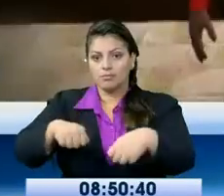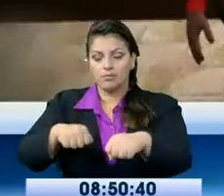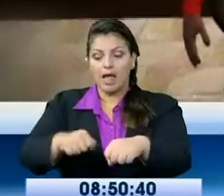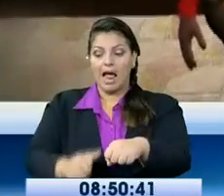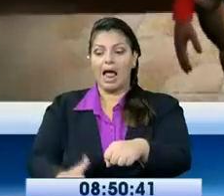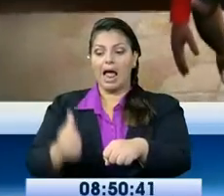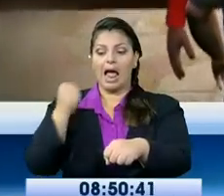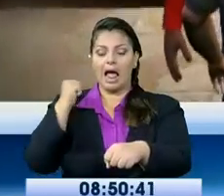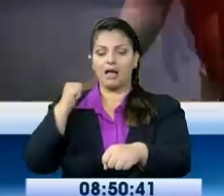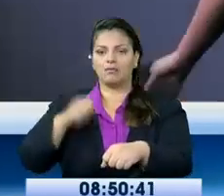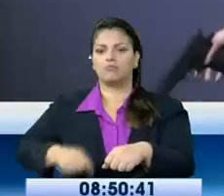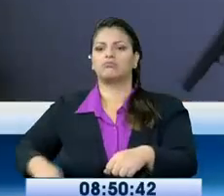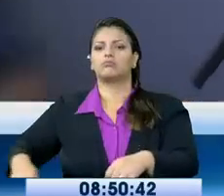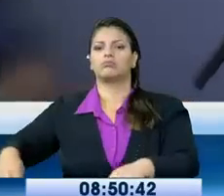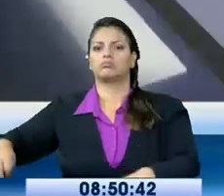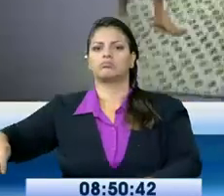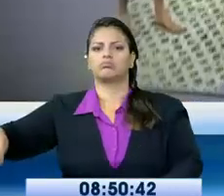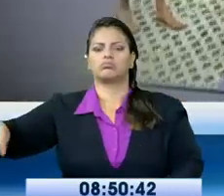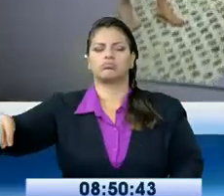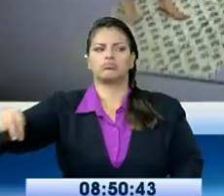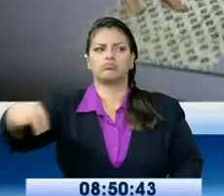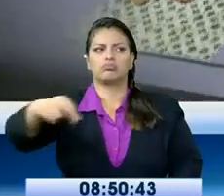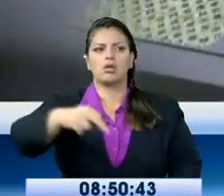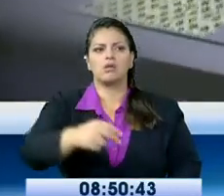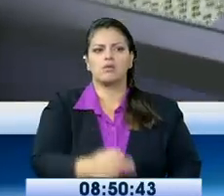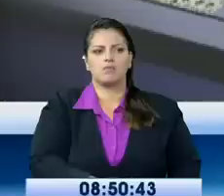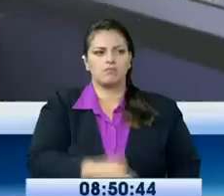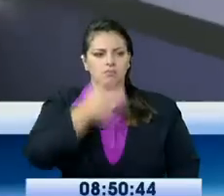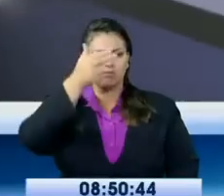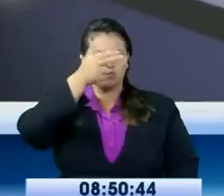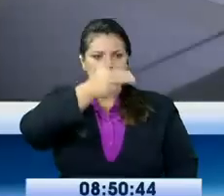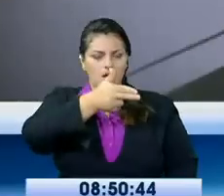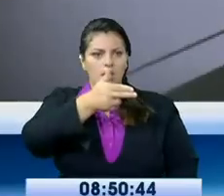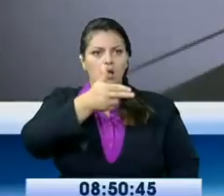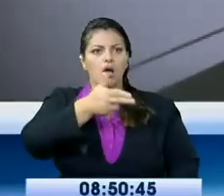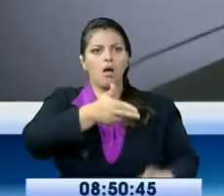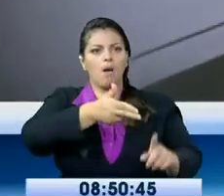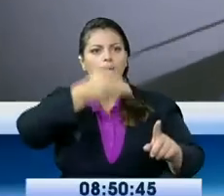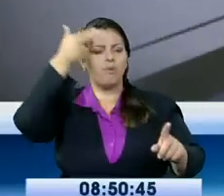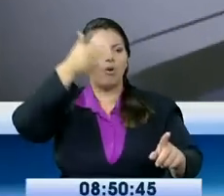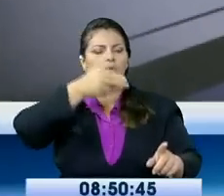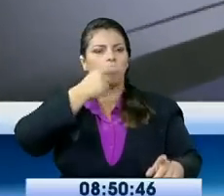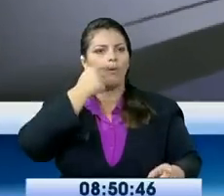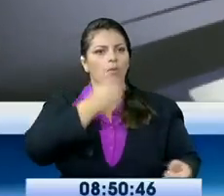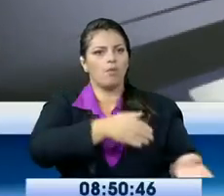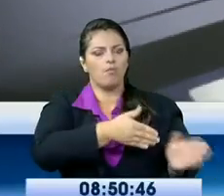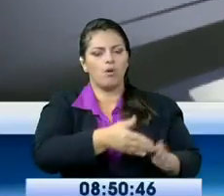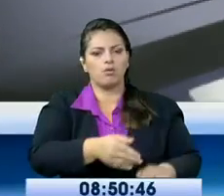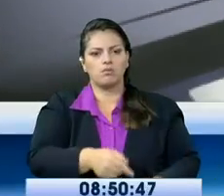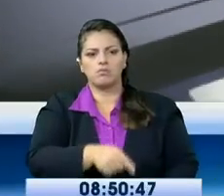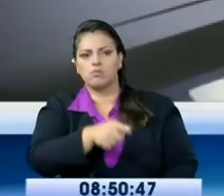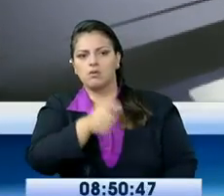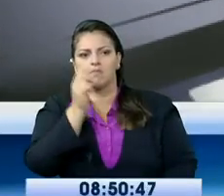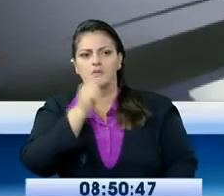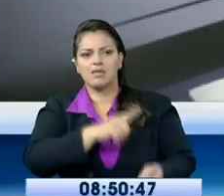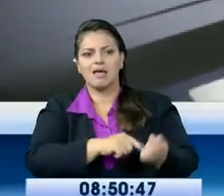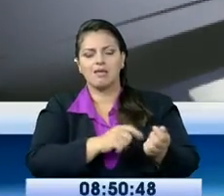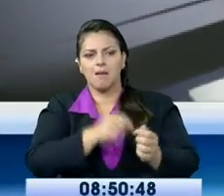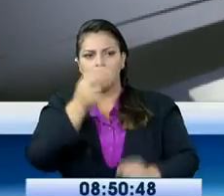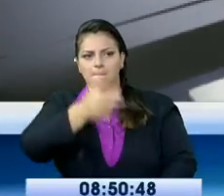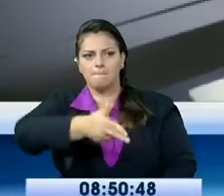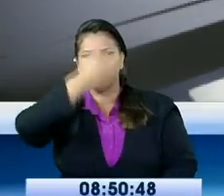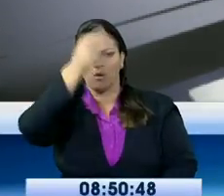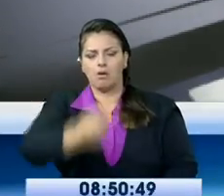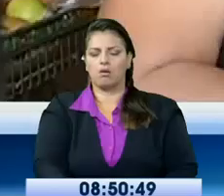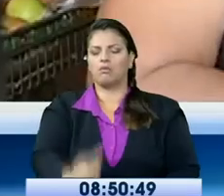domicilio y baleó a Ruiz Briones. Y mientras huía, le disparó en la cabeza a su hermana Tamara.